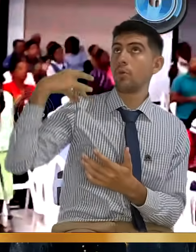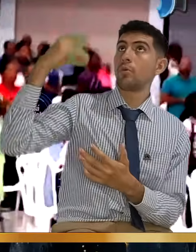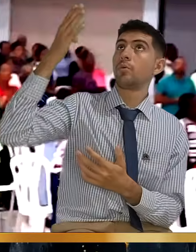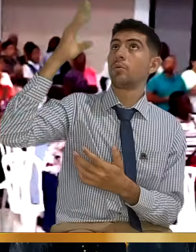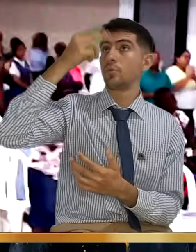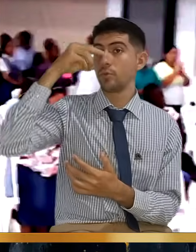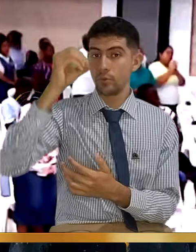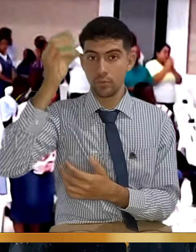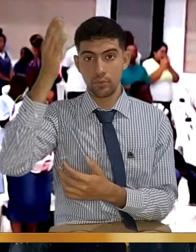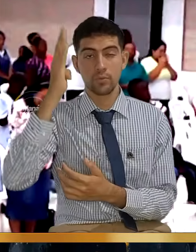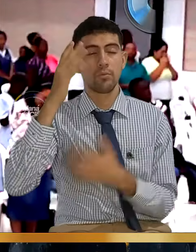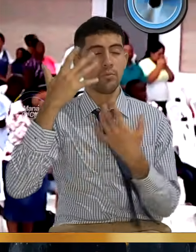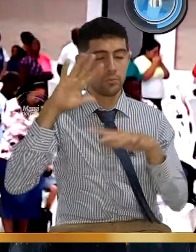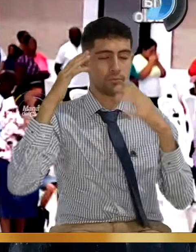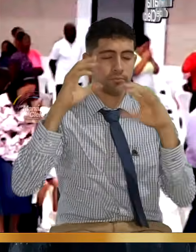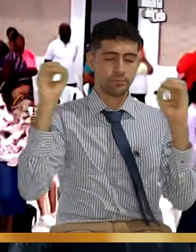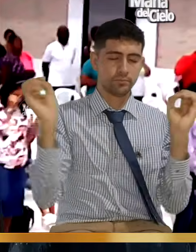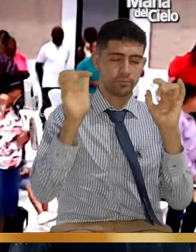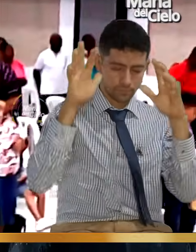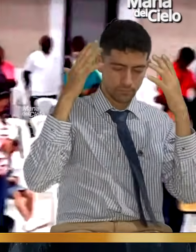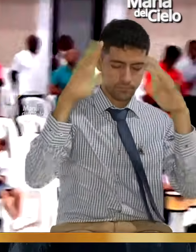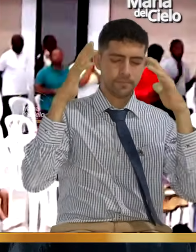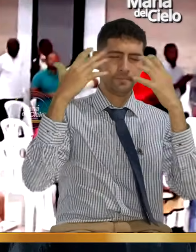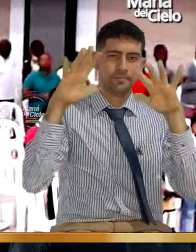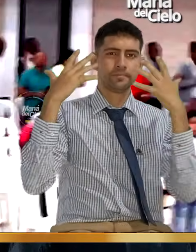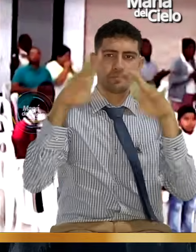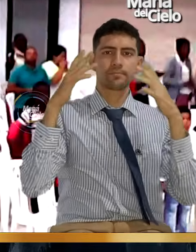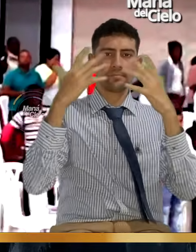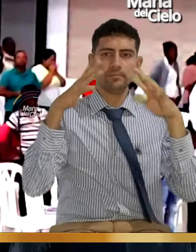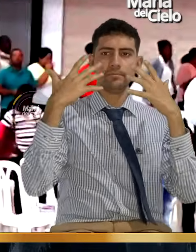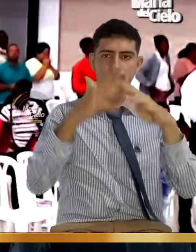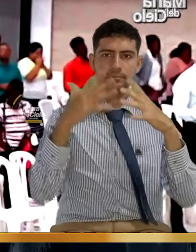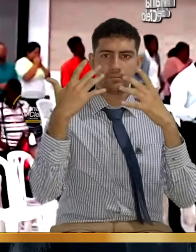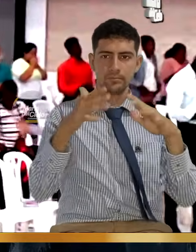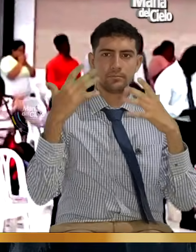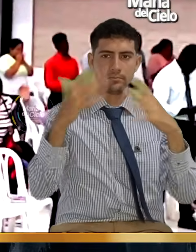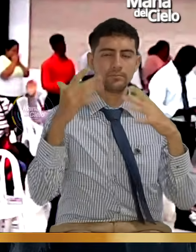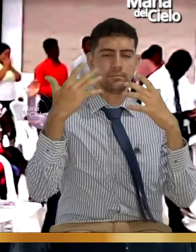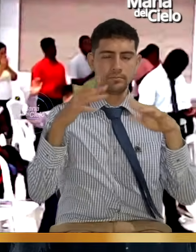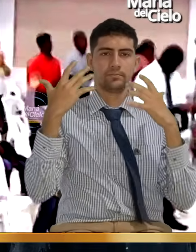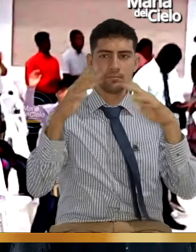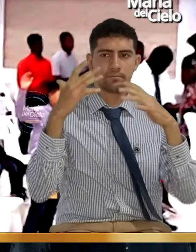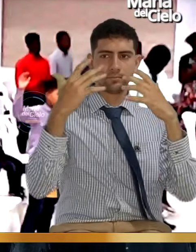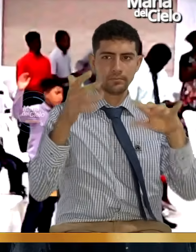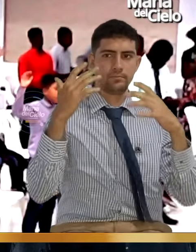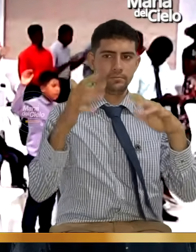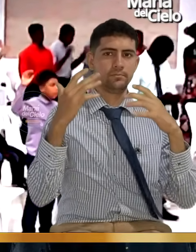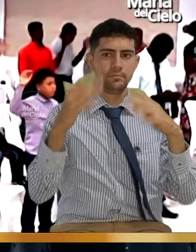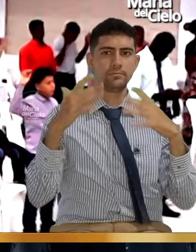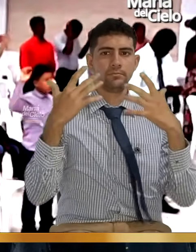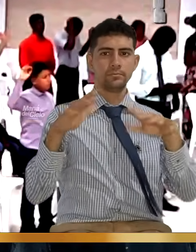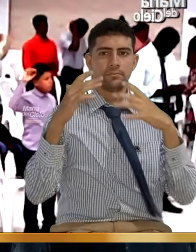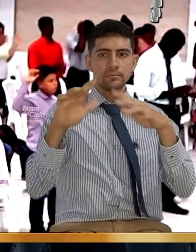su luz admirable. Levante sus manos, por favor. Padre amado, te damos gracias.